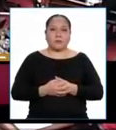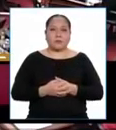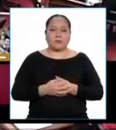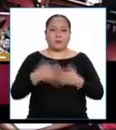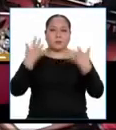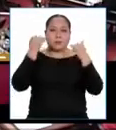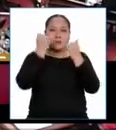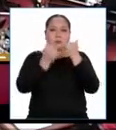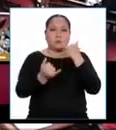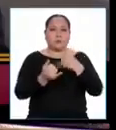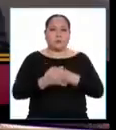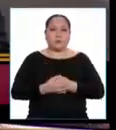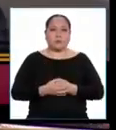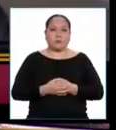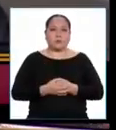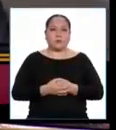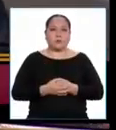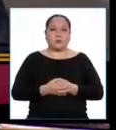terminar,